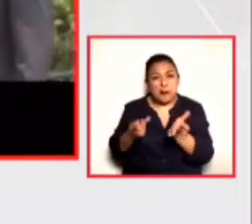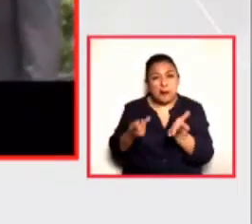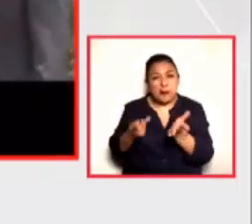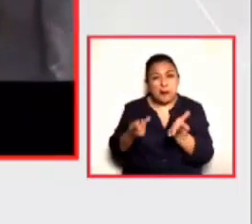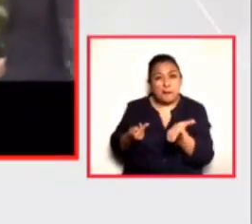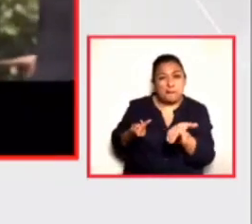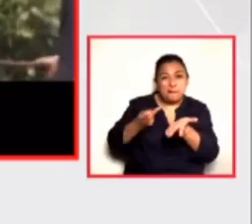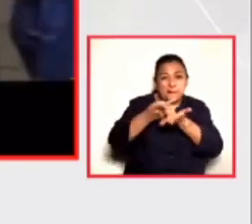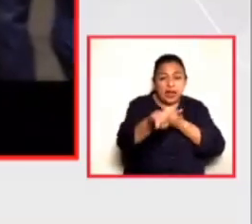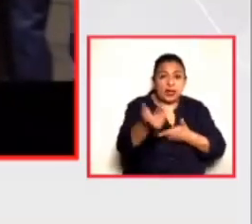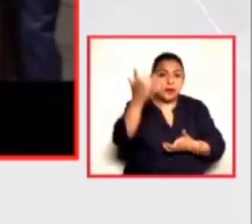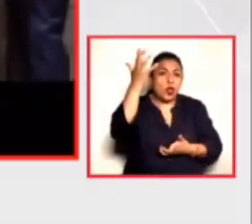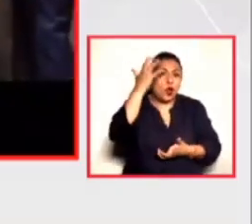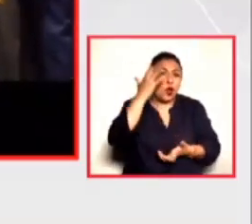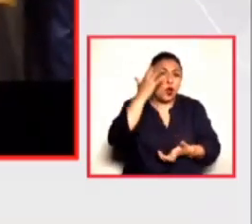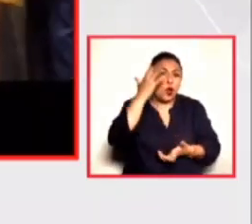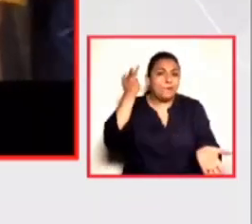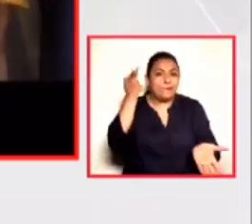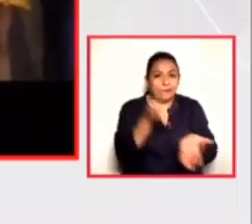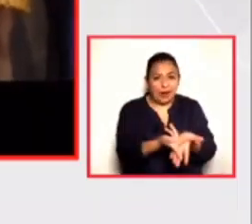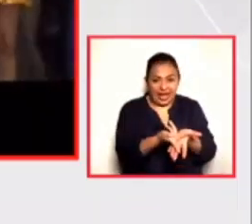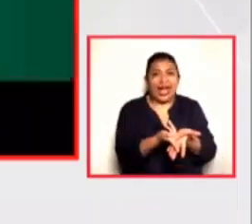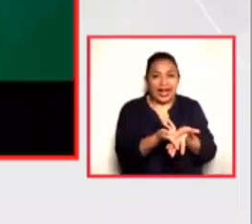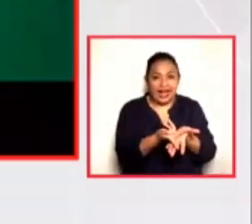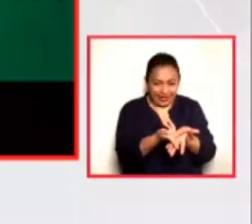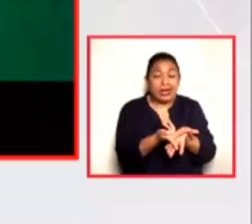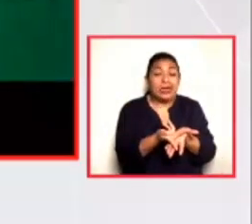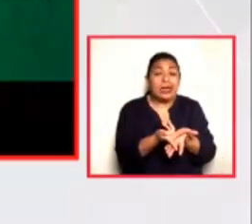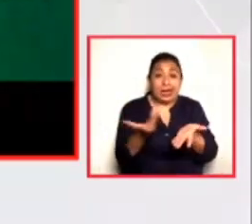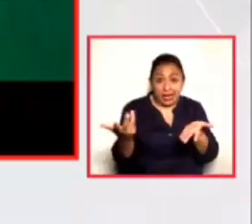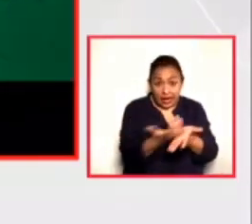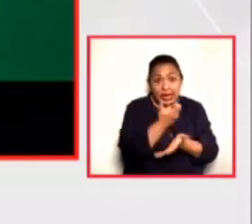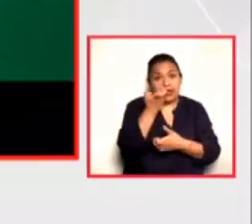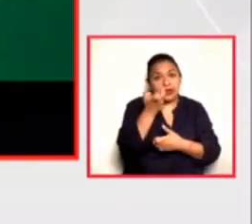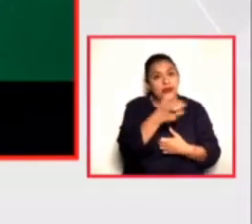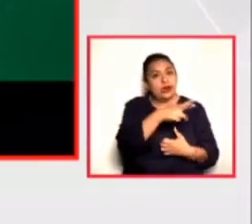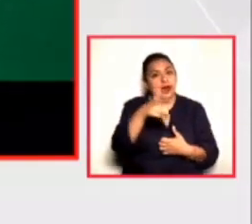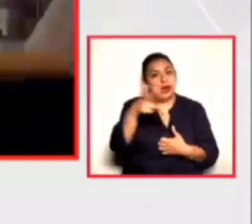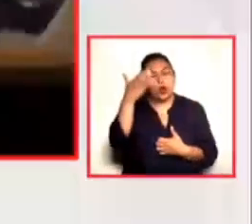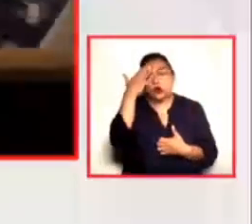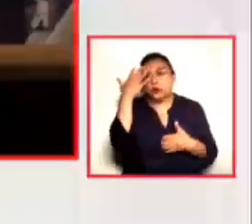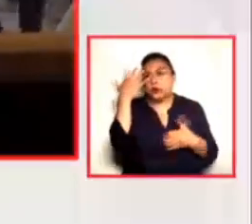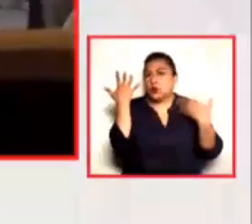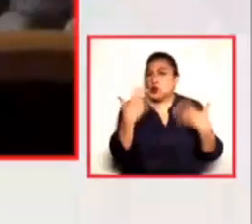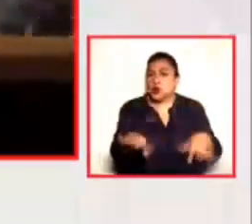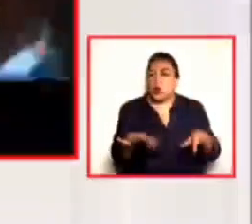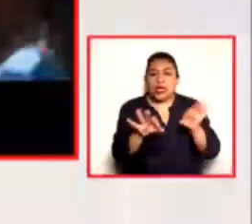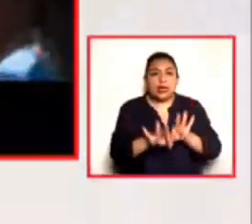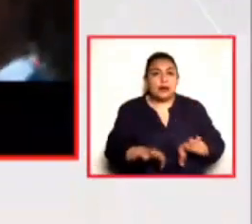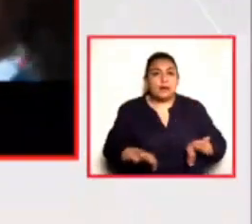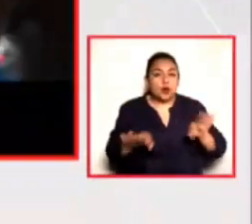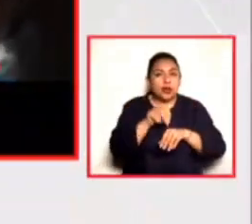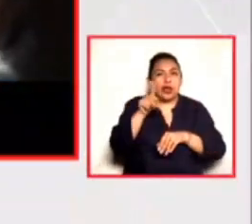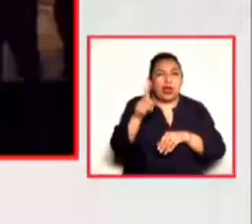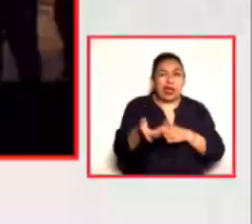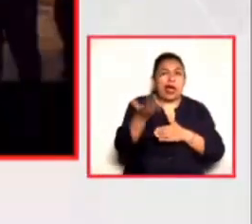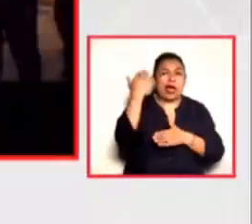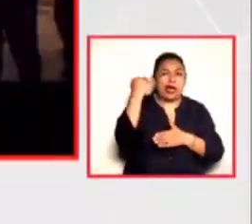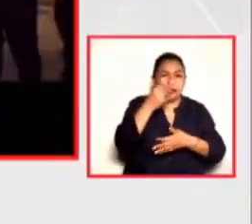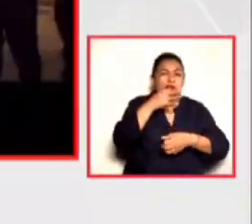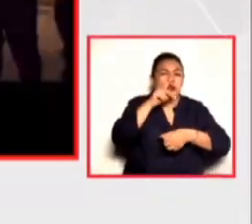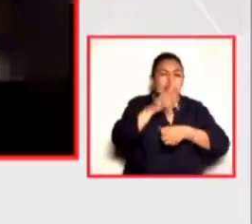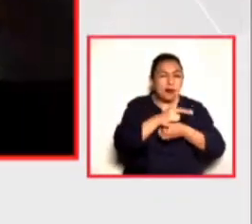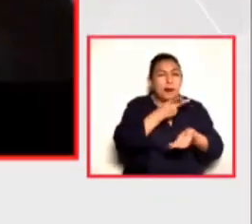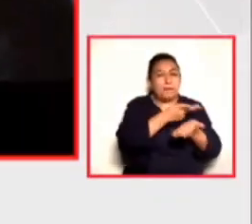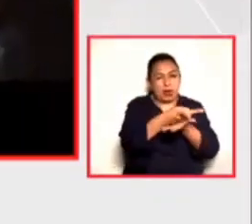Plata, Leone de Argento, que pues es un reconocimiento importantísimo. Él ha sido premiado en festivales anteriores